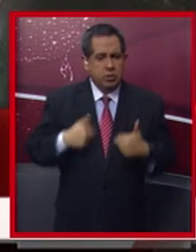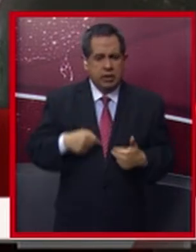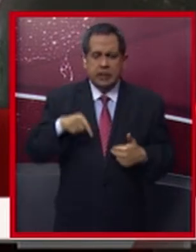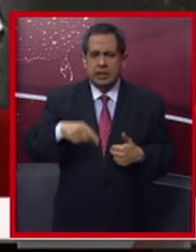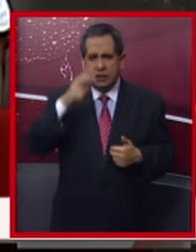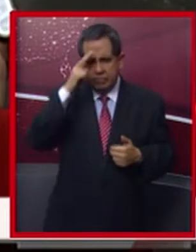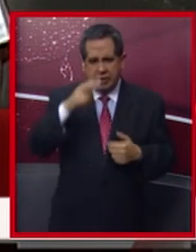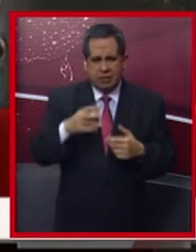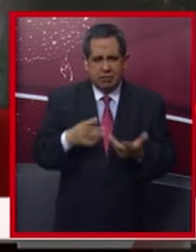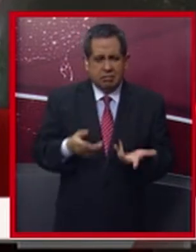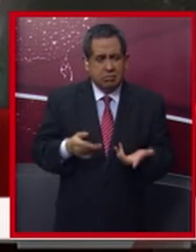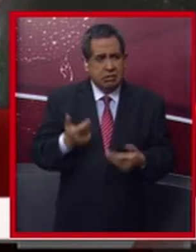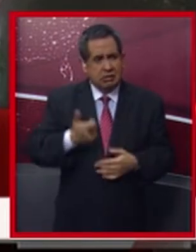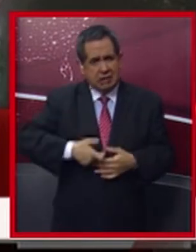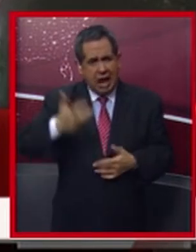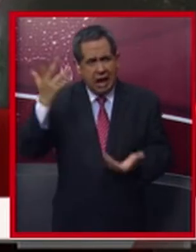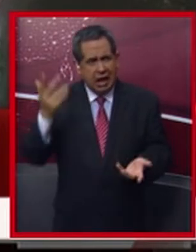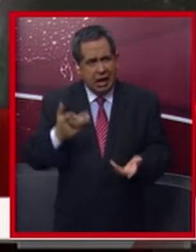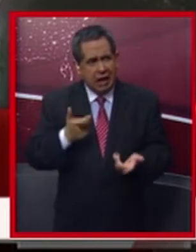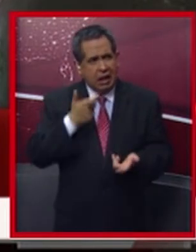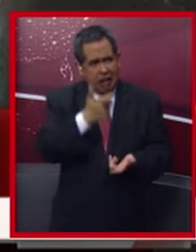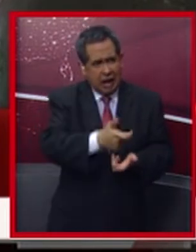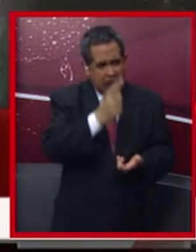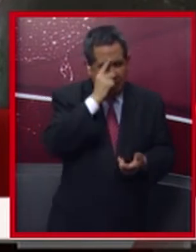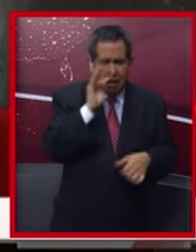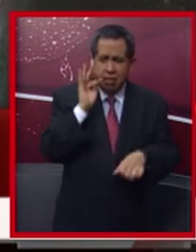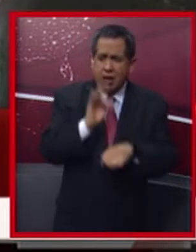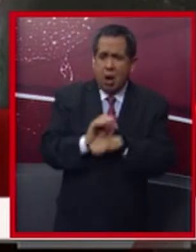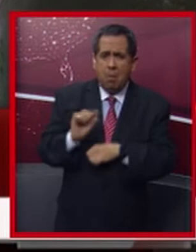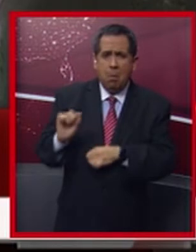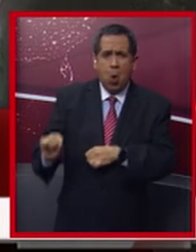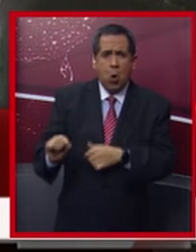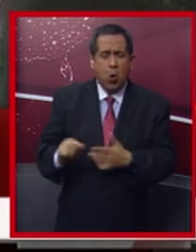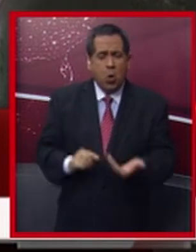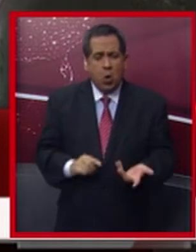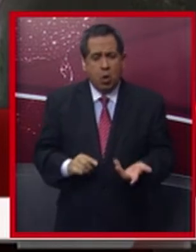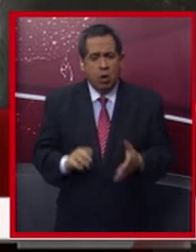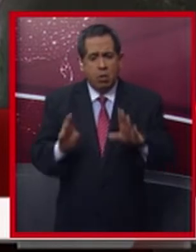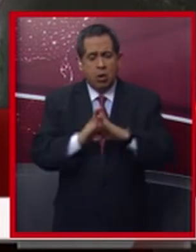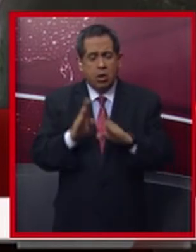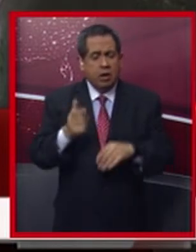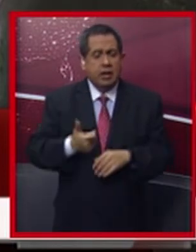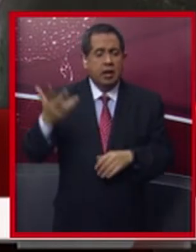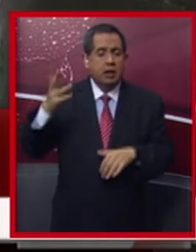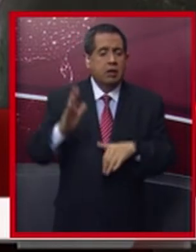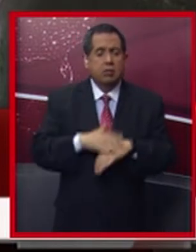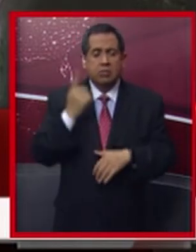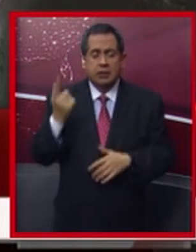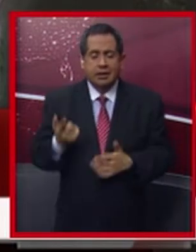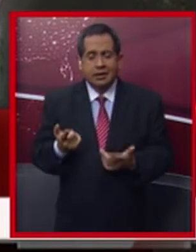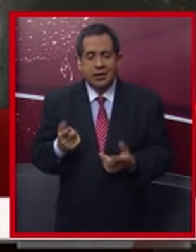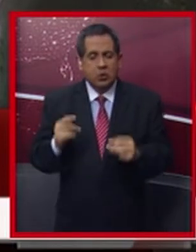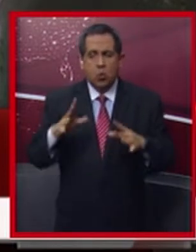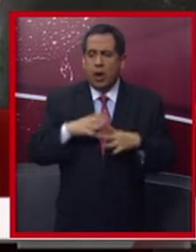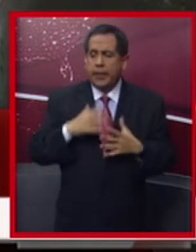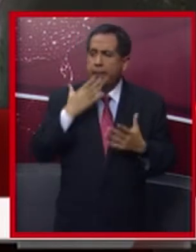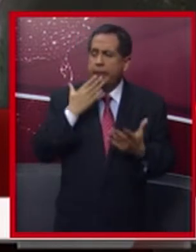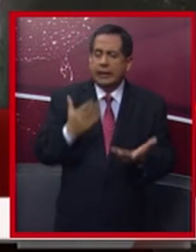México es cara, pero lo que la convierte en cara es que no hay